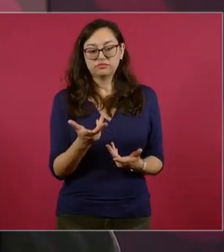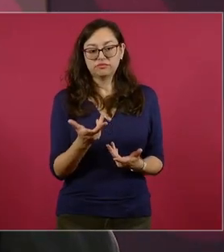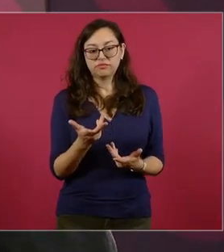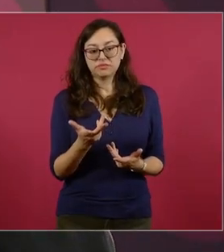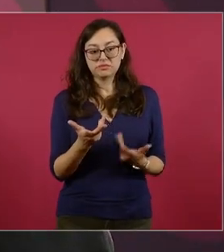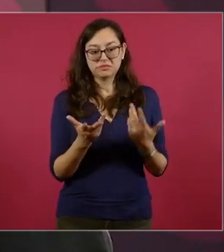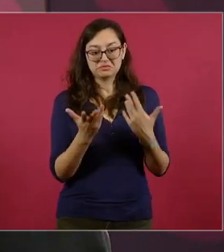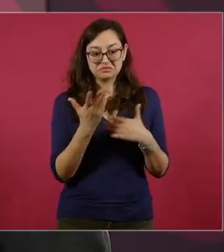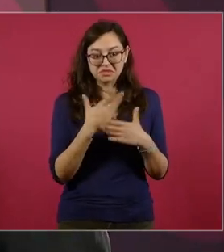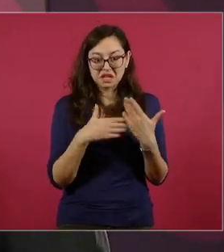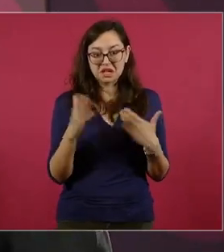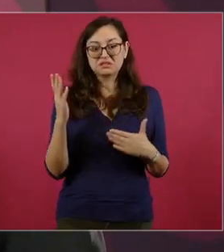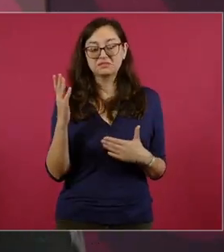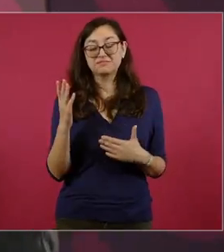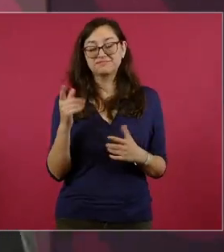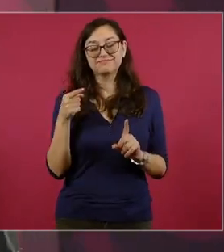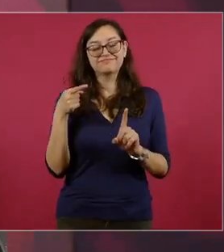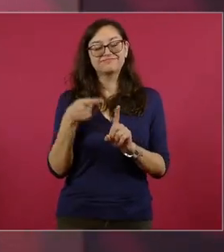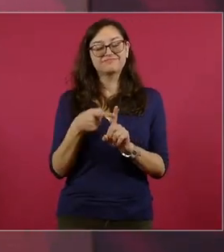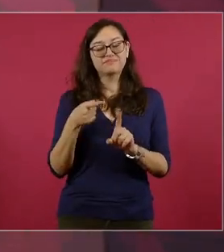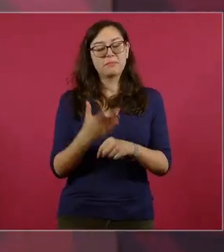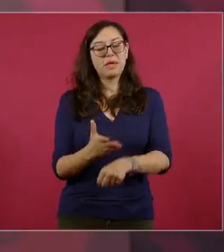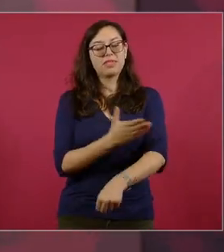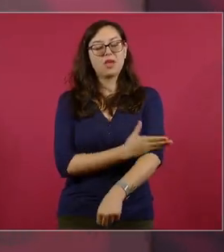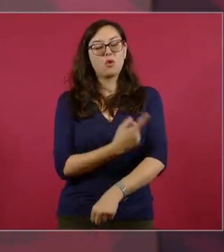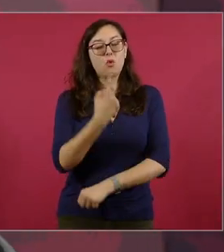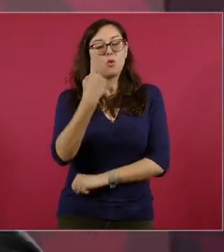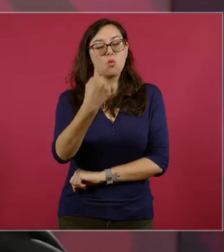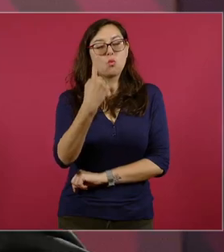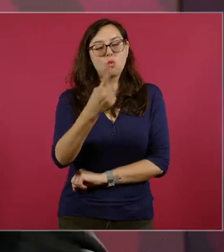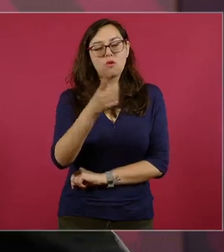no tuvo la visión de